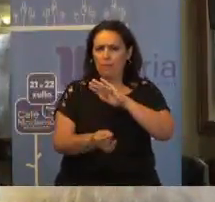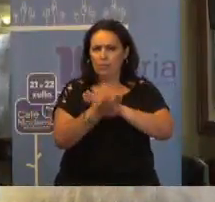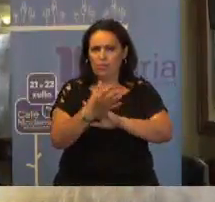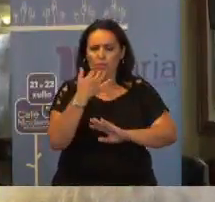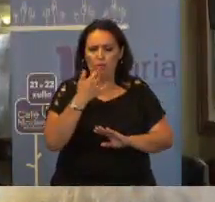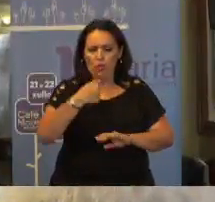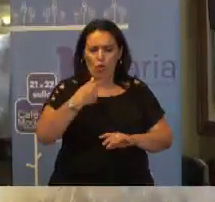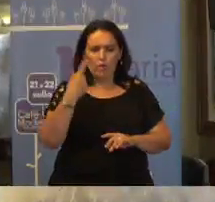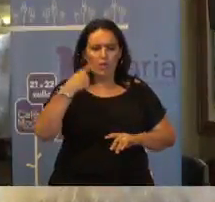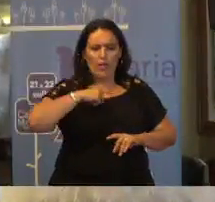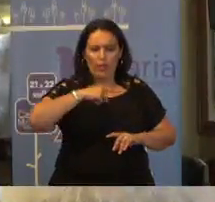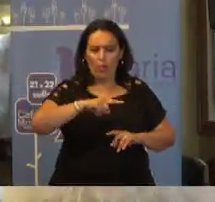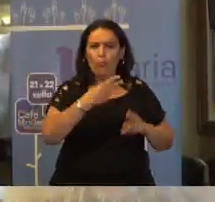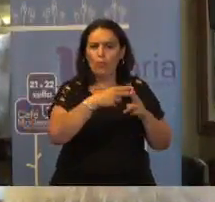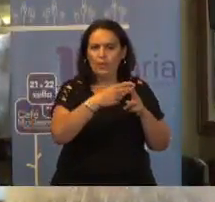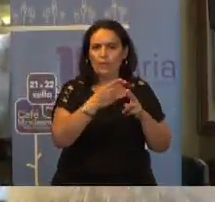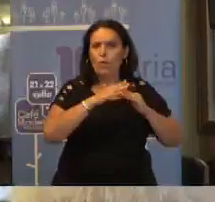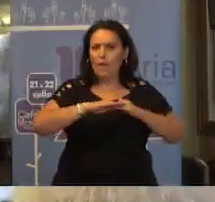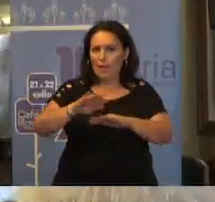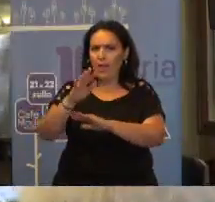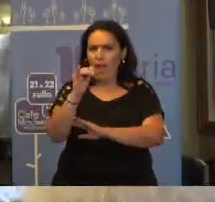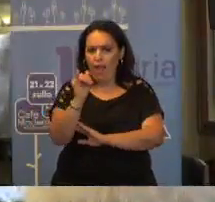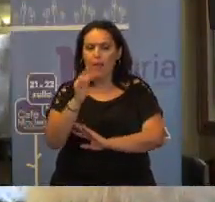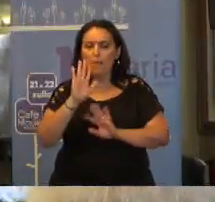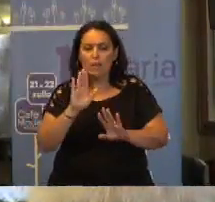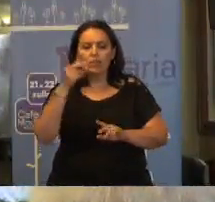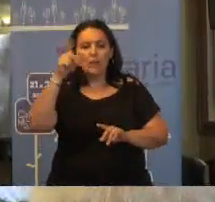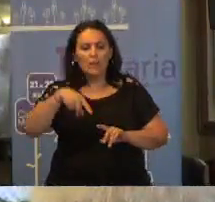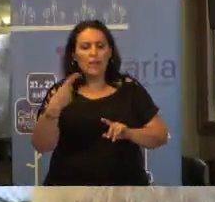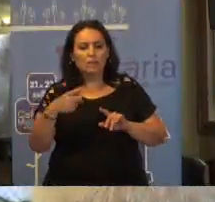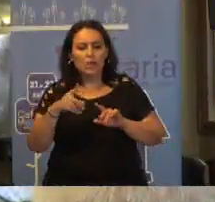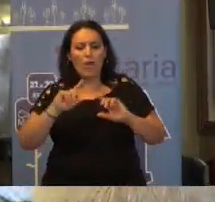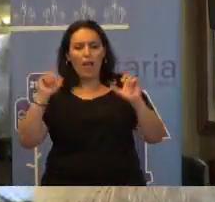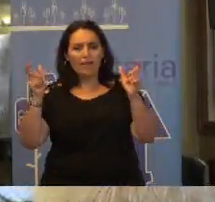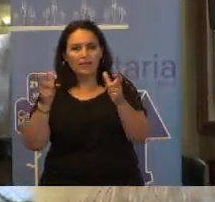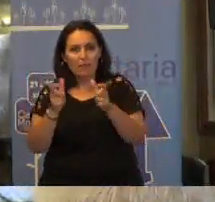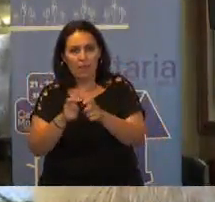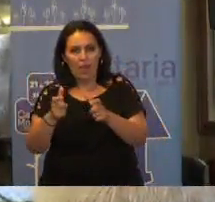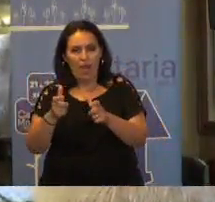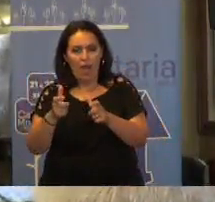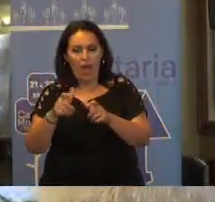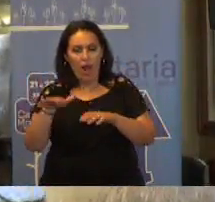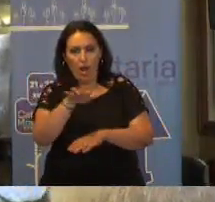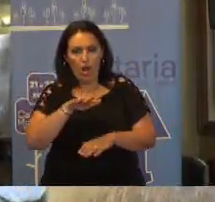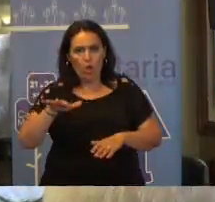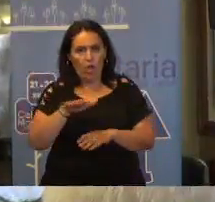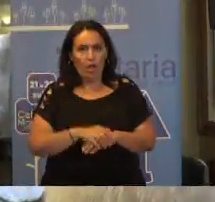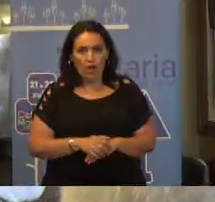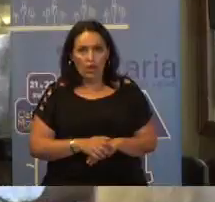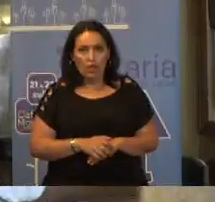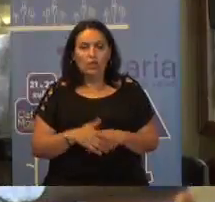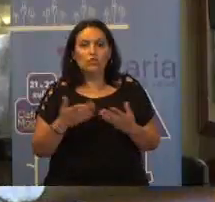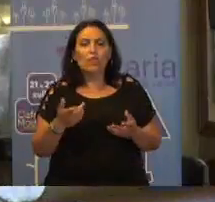política de Marea, pero tamén son membro dunha asamblea local, participo dunha marea municipalista,